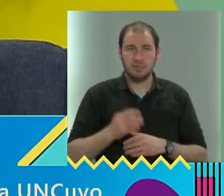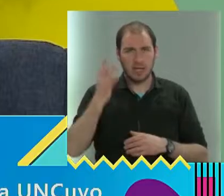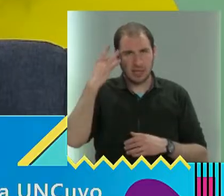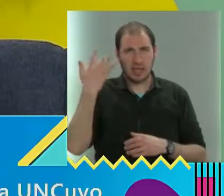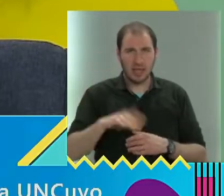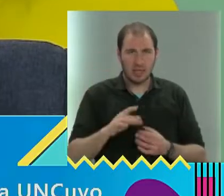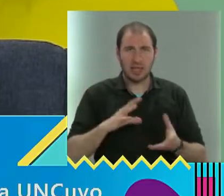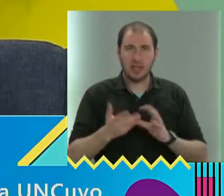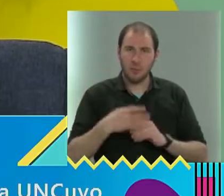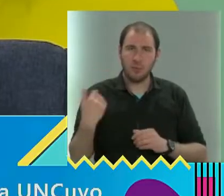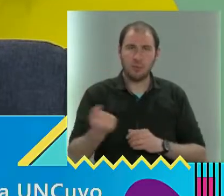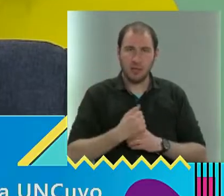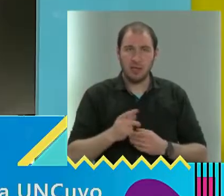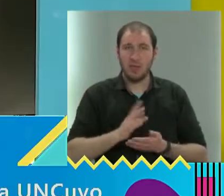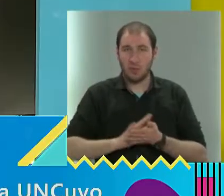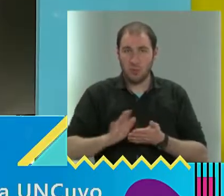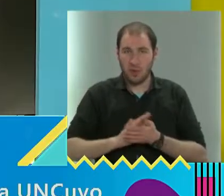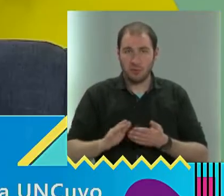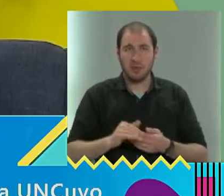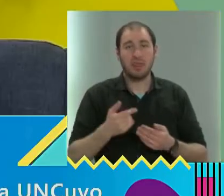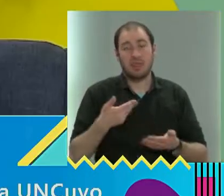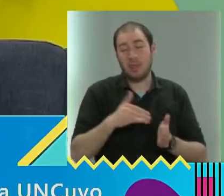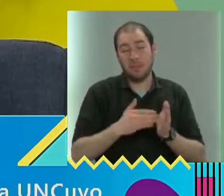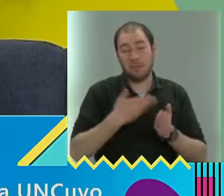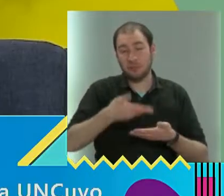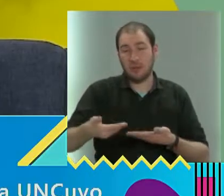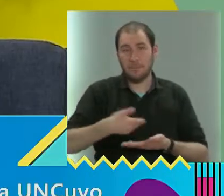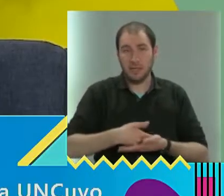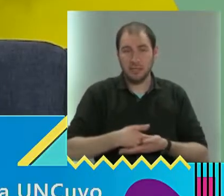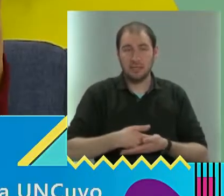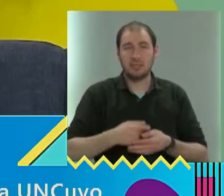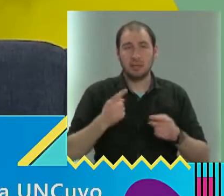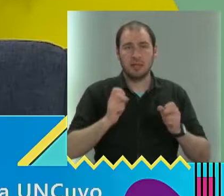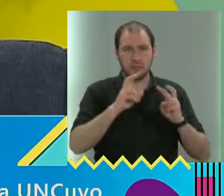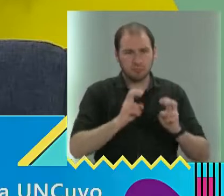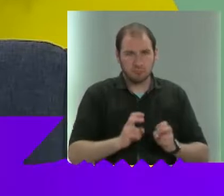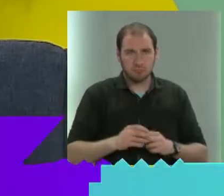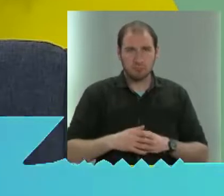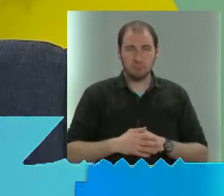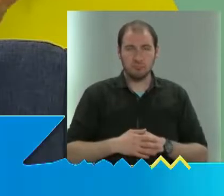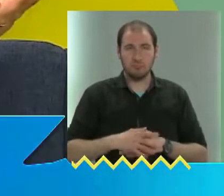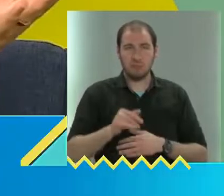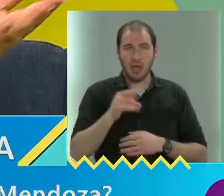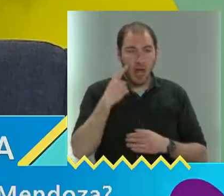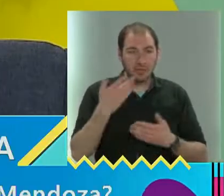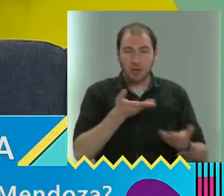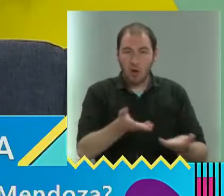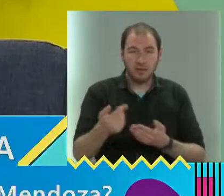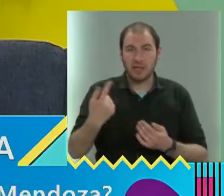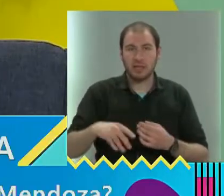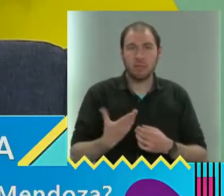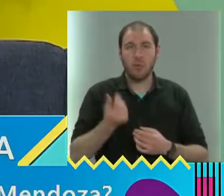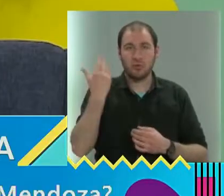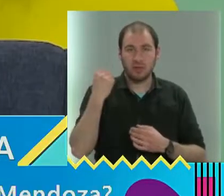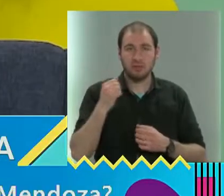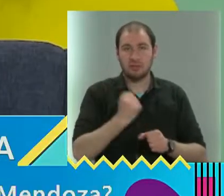inteligente, estratégica, actualizada, adecuada a la demanda y realizar estos estudios, estos mapas de la oferta que en varias